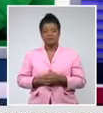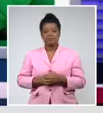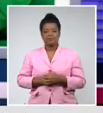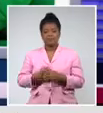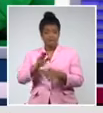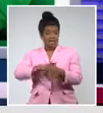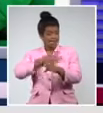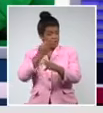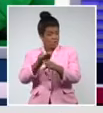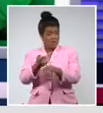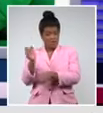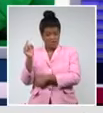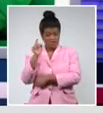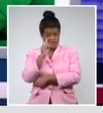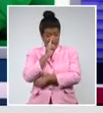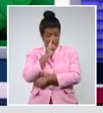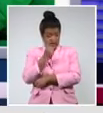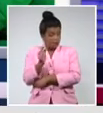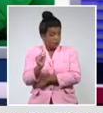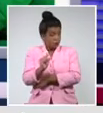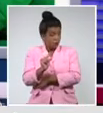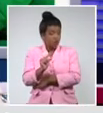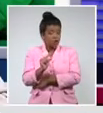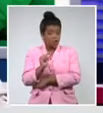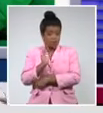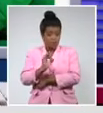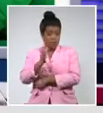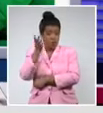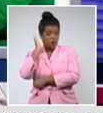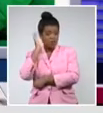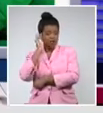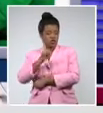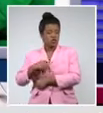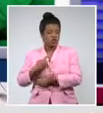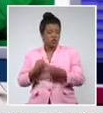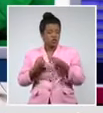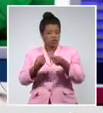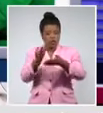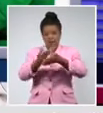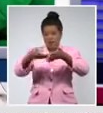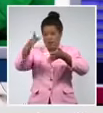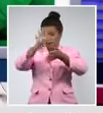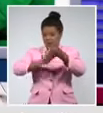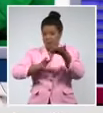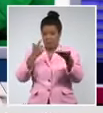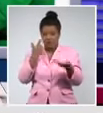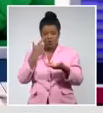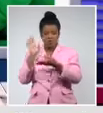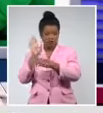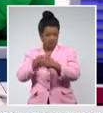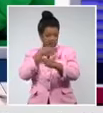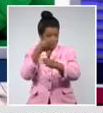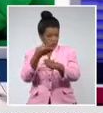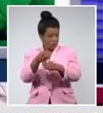vamos a dar, ilustrándolo con unos gráficos que nos hizo el geógrafo Roberto Romero y con la participación activa